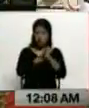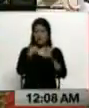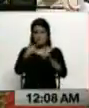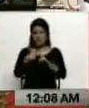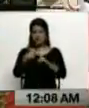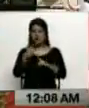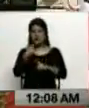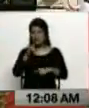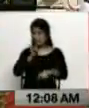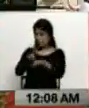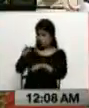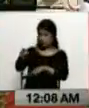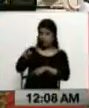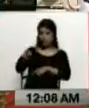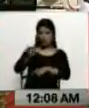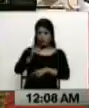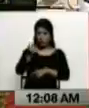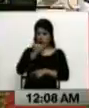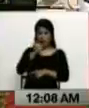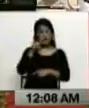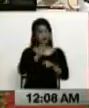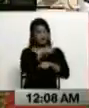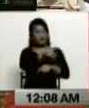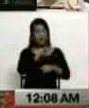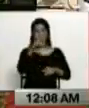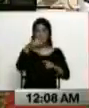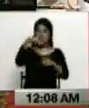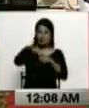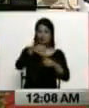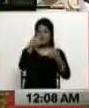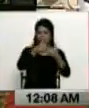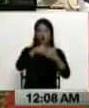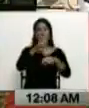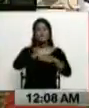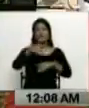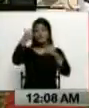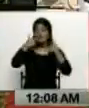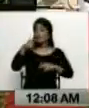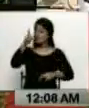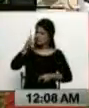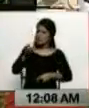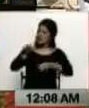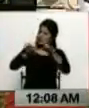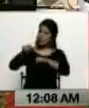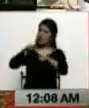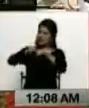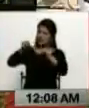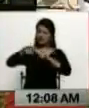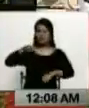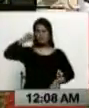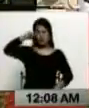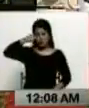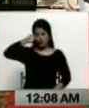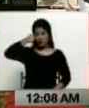acusando de traidores a quienes no nos quejamos y seguimos peleando adentro porque Chávez dijo que